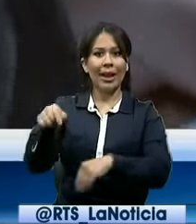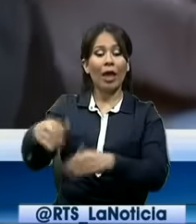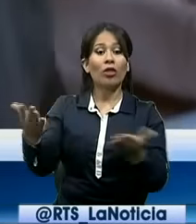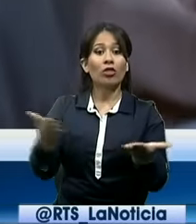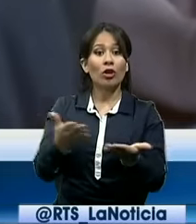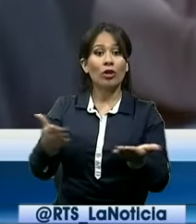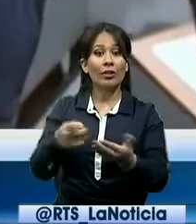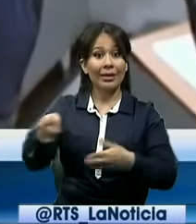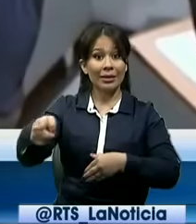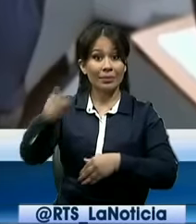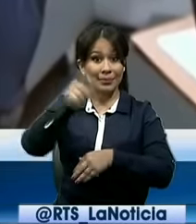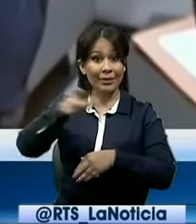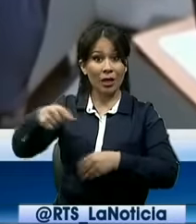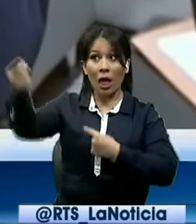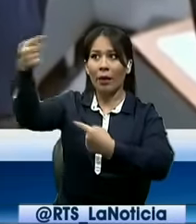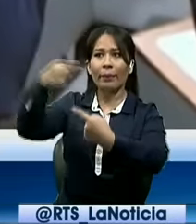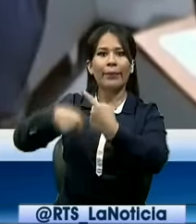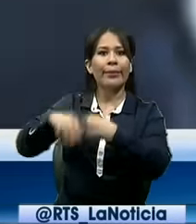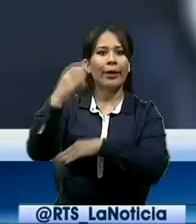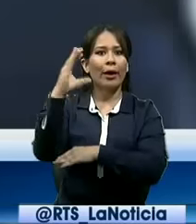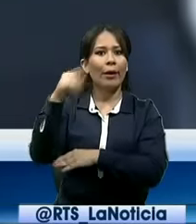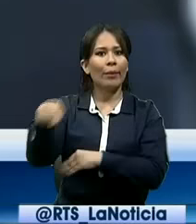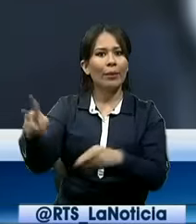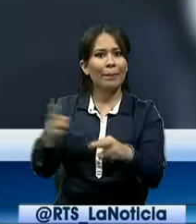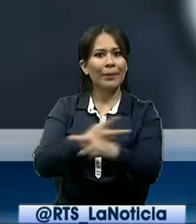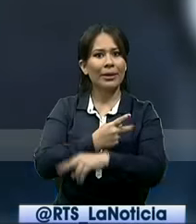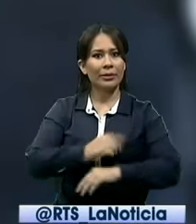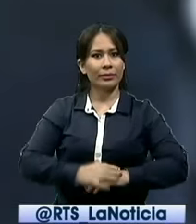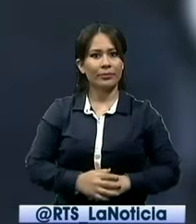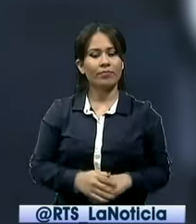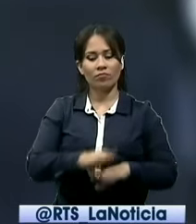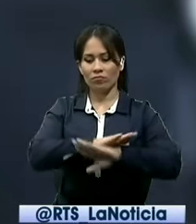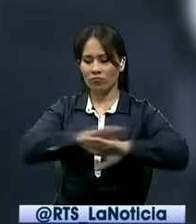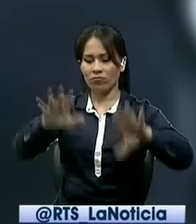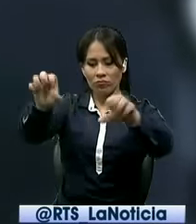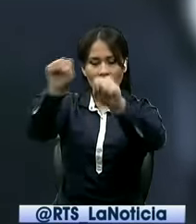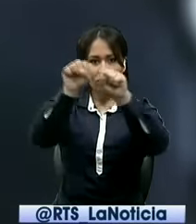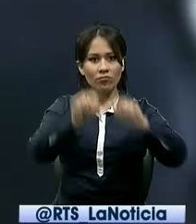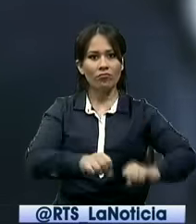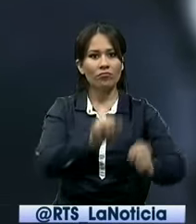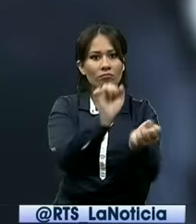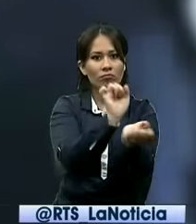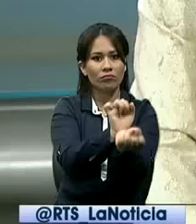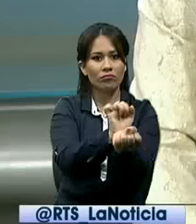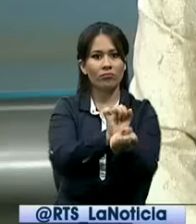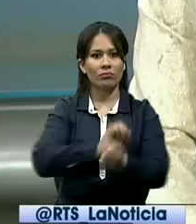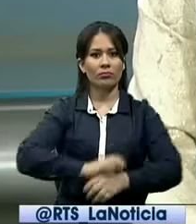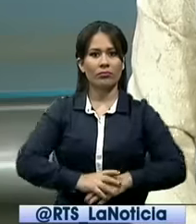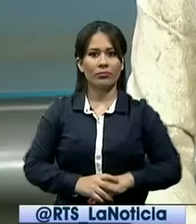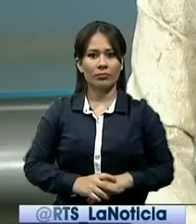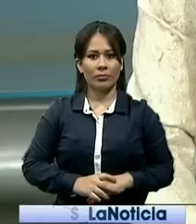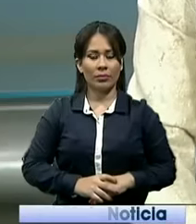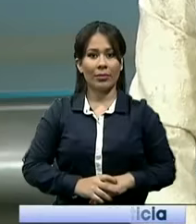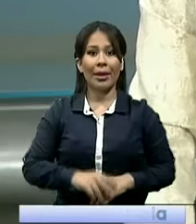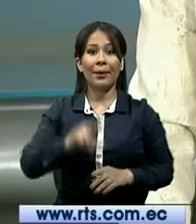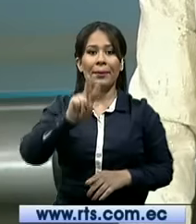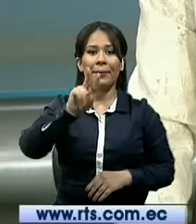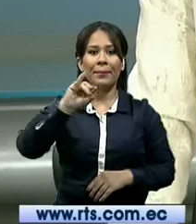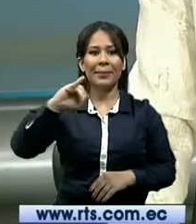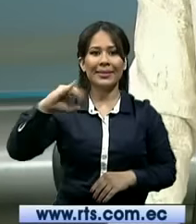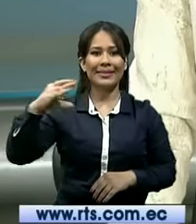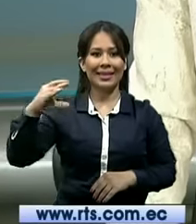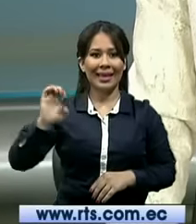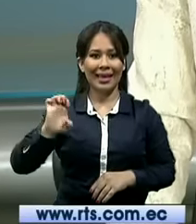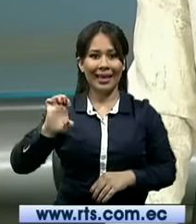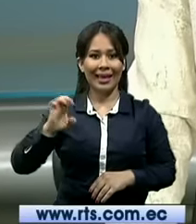nacionalidad colombiana y con antecedentes. En Quito informó Iván Casamen. El vicealcalde de